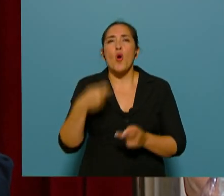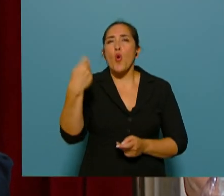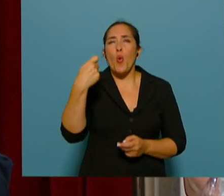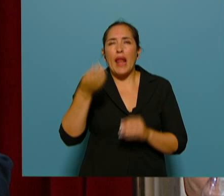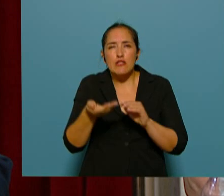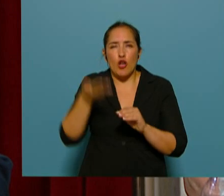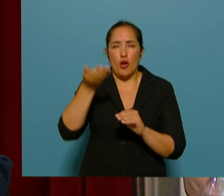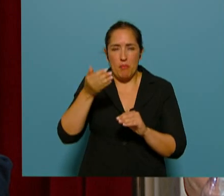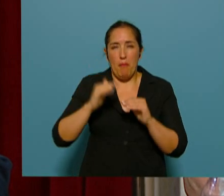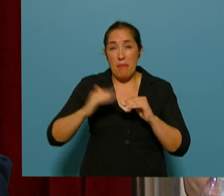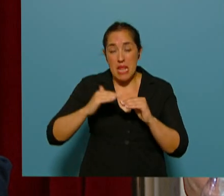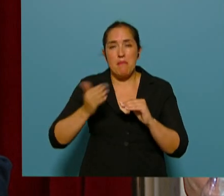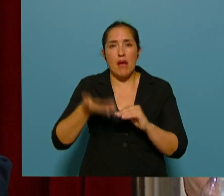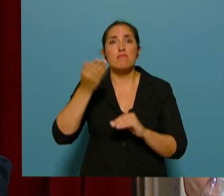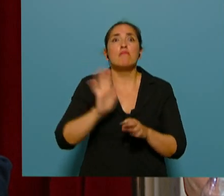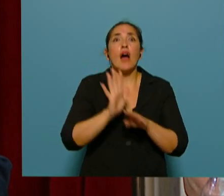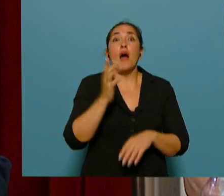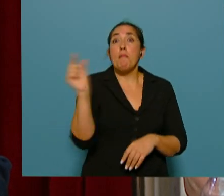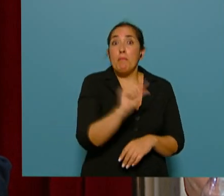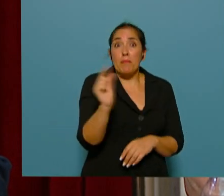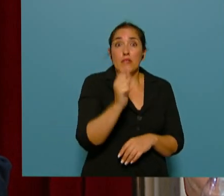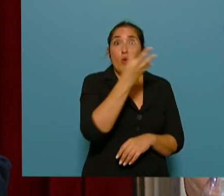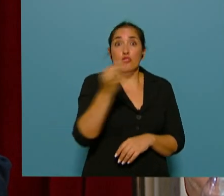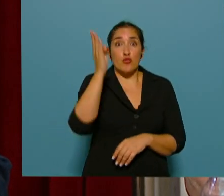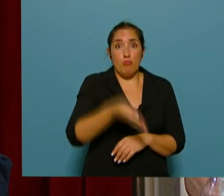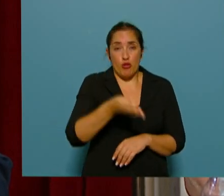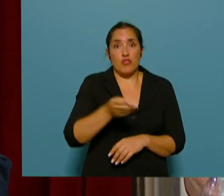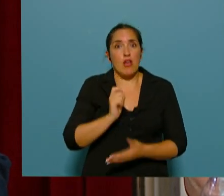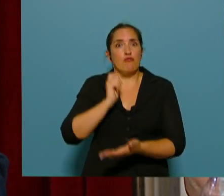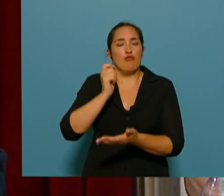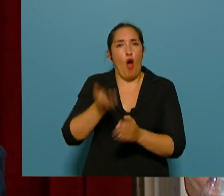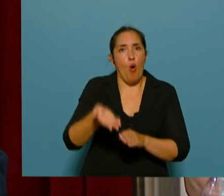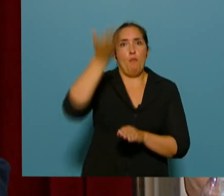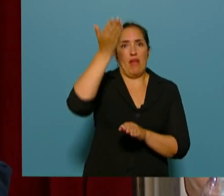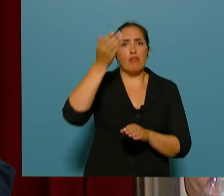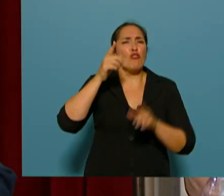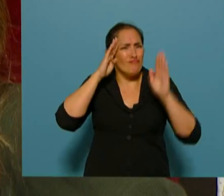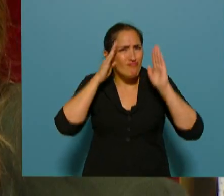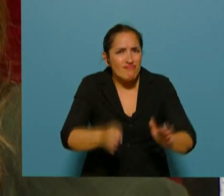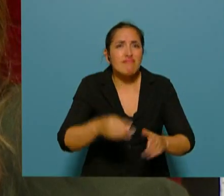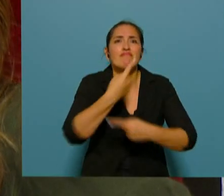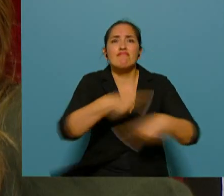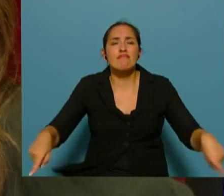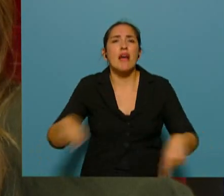Creció más del 400% el crédito inicialmente programado destinado a políticas